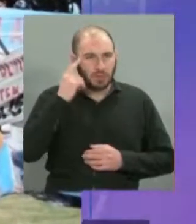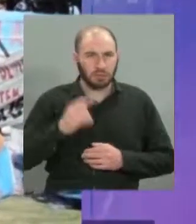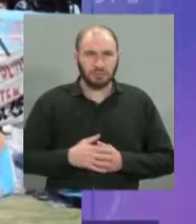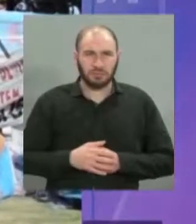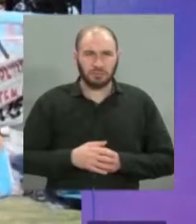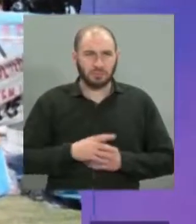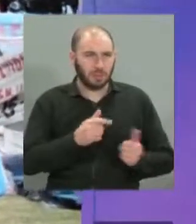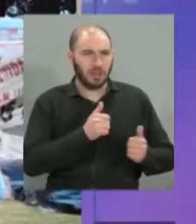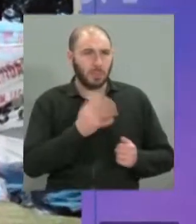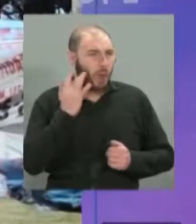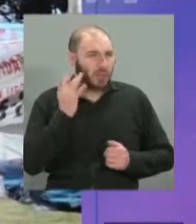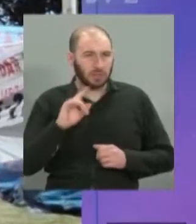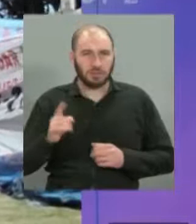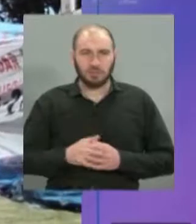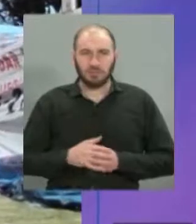¿Está todo bien? ¿No le molesta?